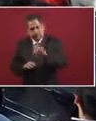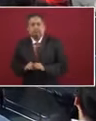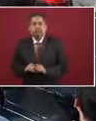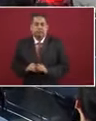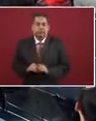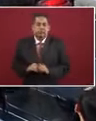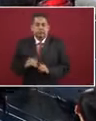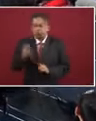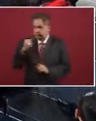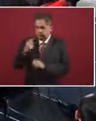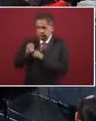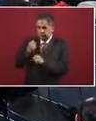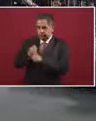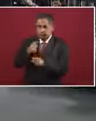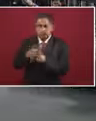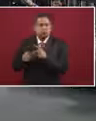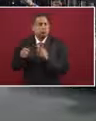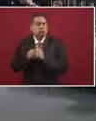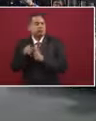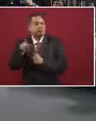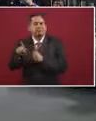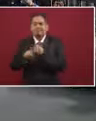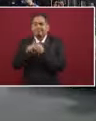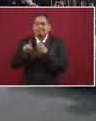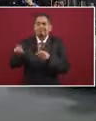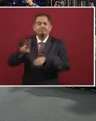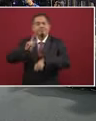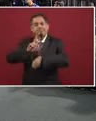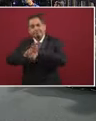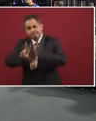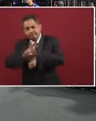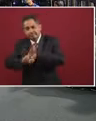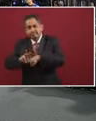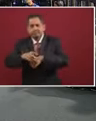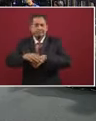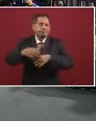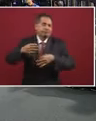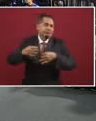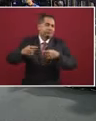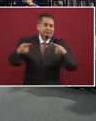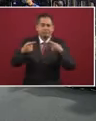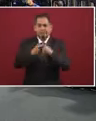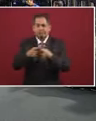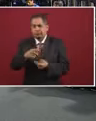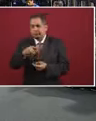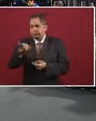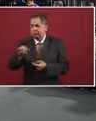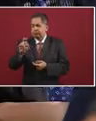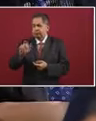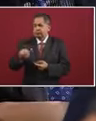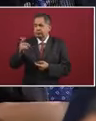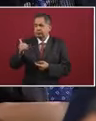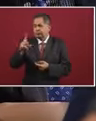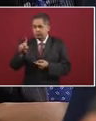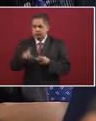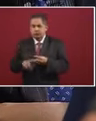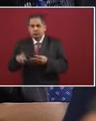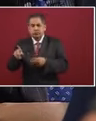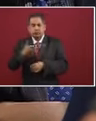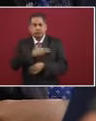del año, con la controversia en Venezuela entre la disputa de Juan Guaidó y el presidente Nicolás